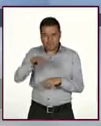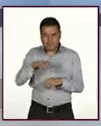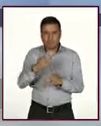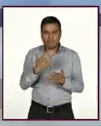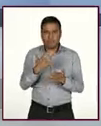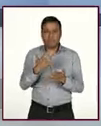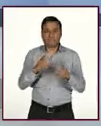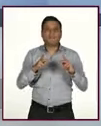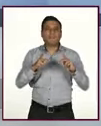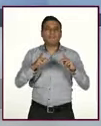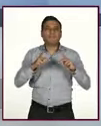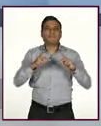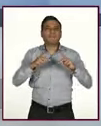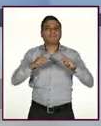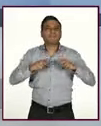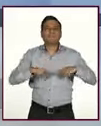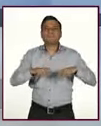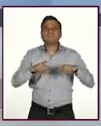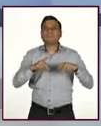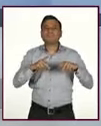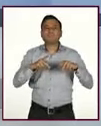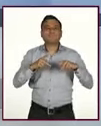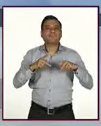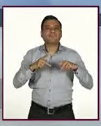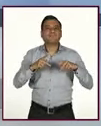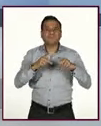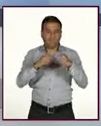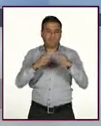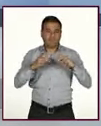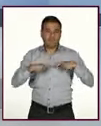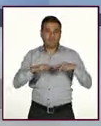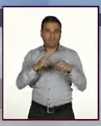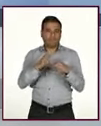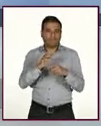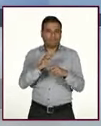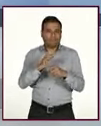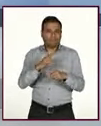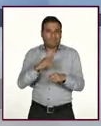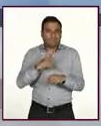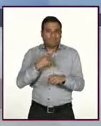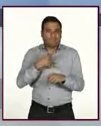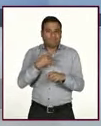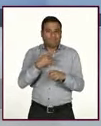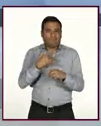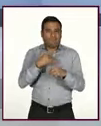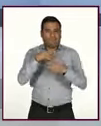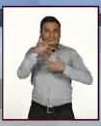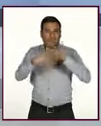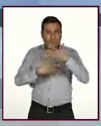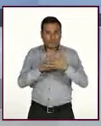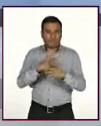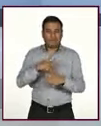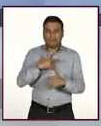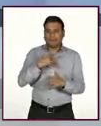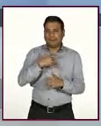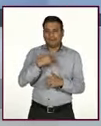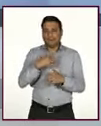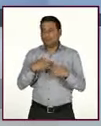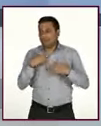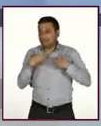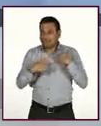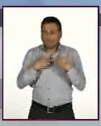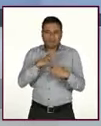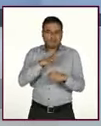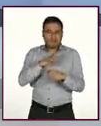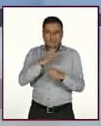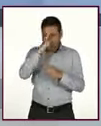tienen estas personas, cómo la violencia puede impactar a estas personas en la salud mental, ¿no? Tienen estrés